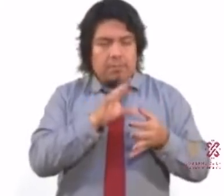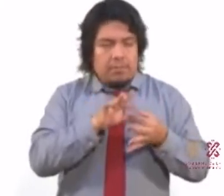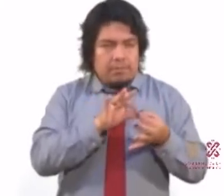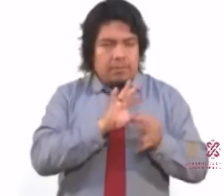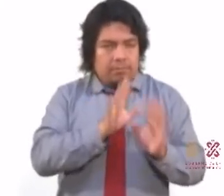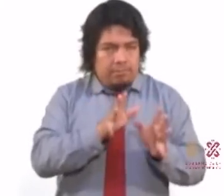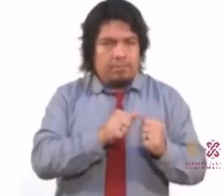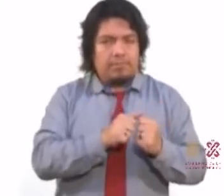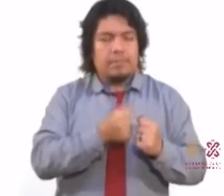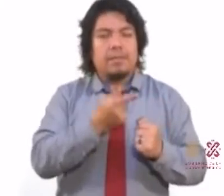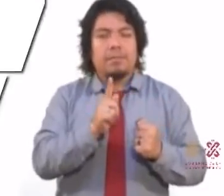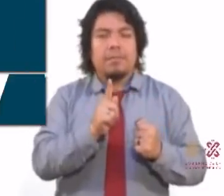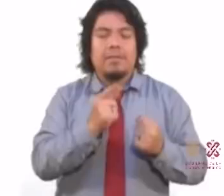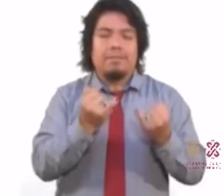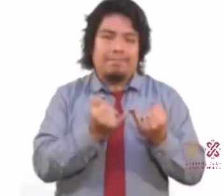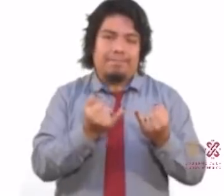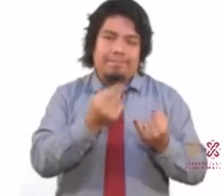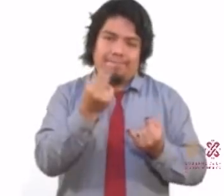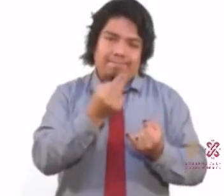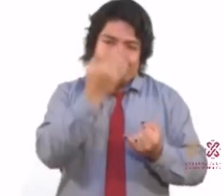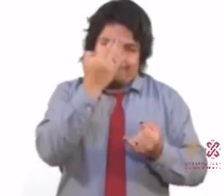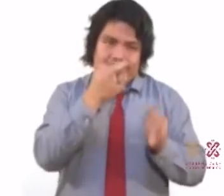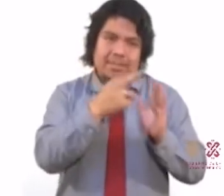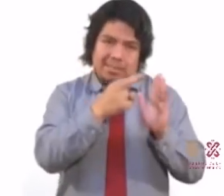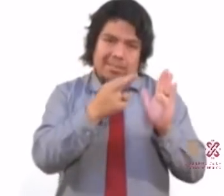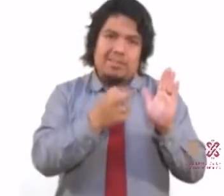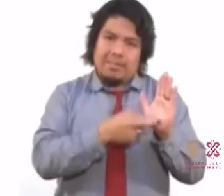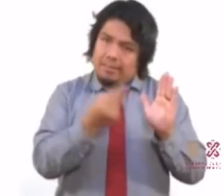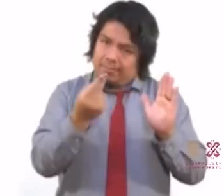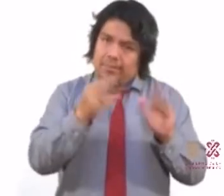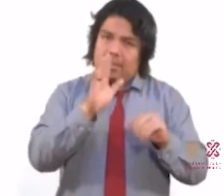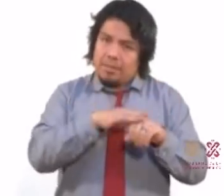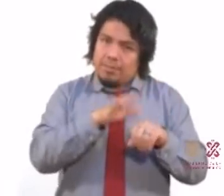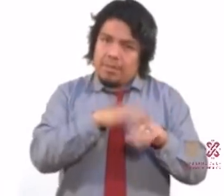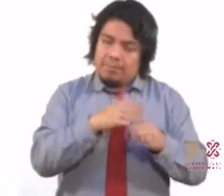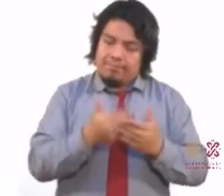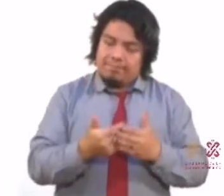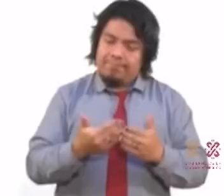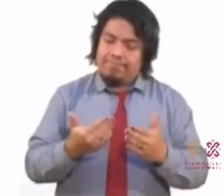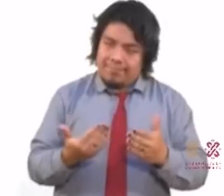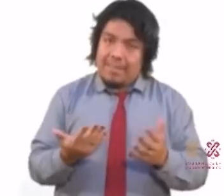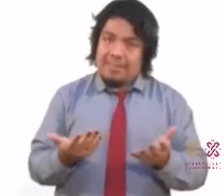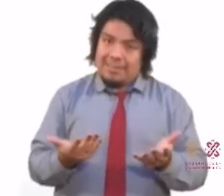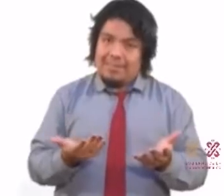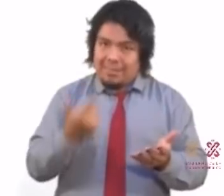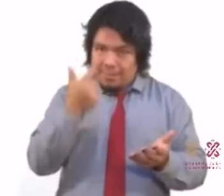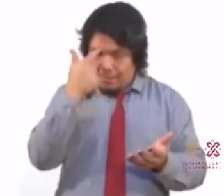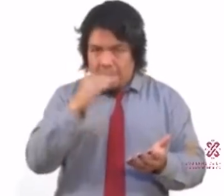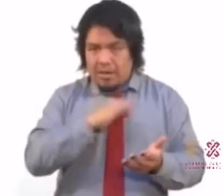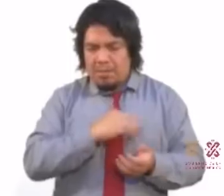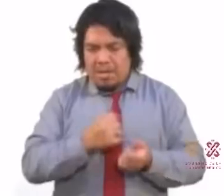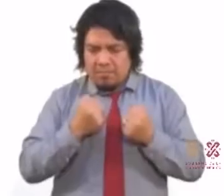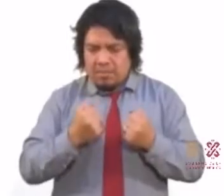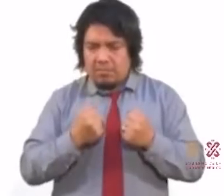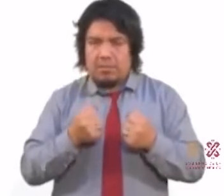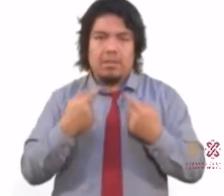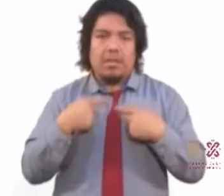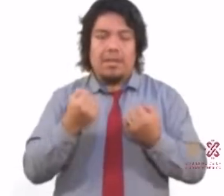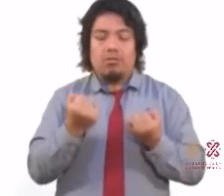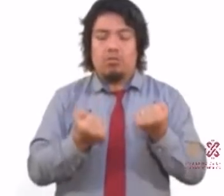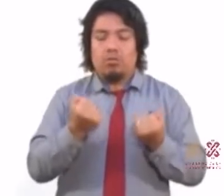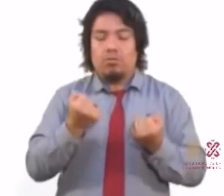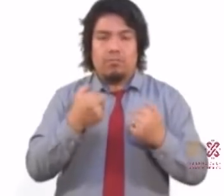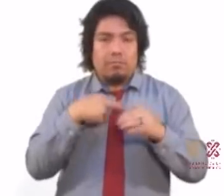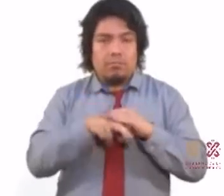fortalecer, pues todas las medidas de inspección que tienen que realizarse previas para fortalecer, pues que ninguno de los conductores